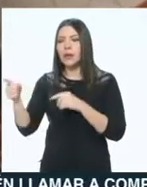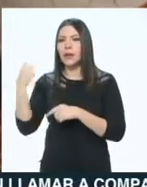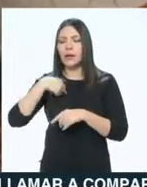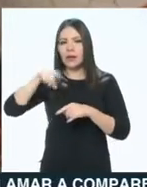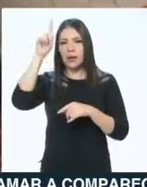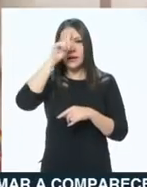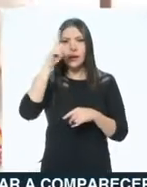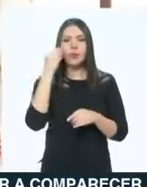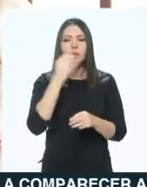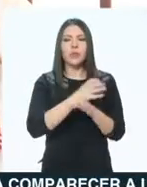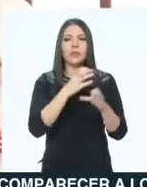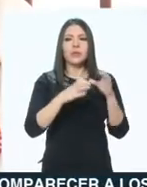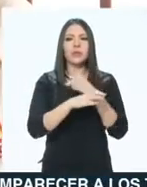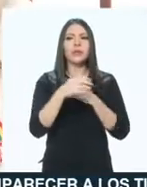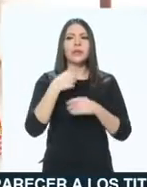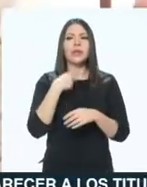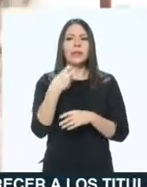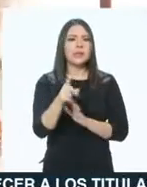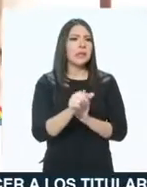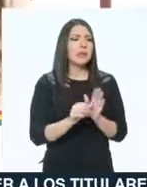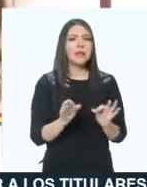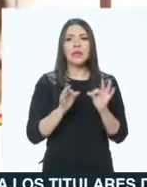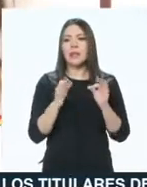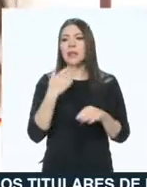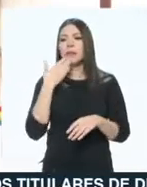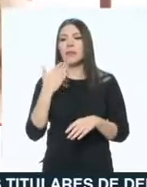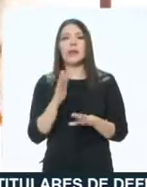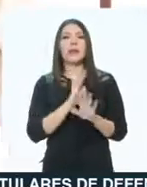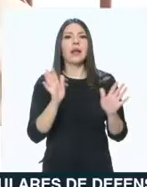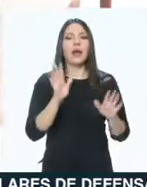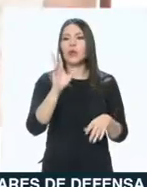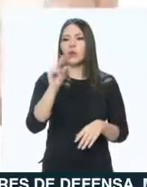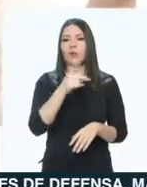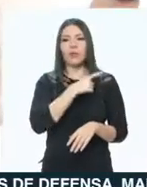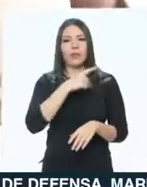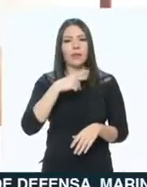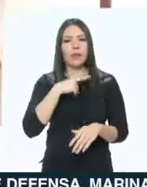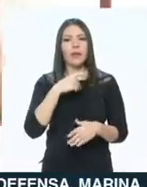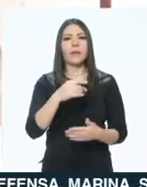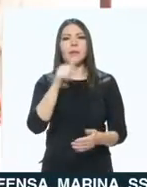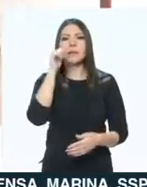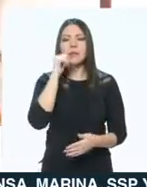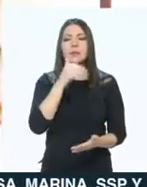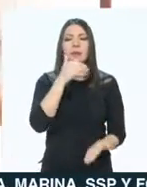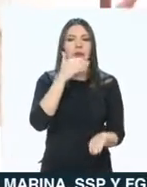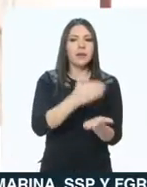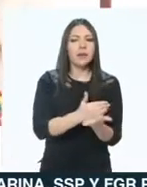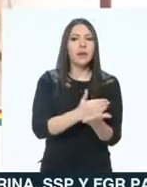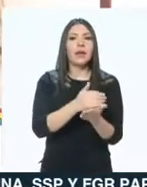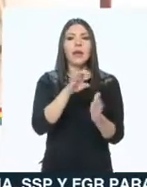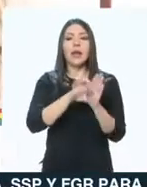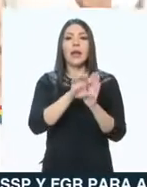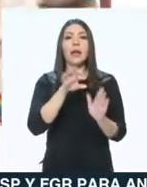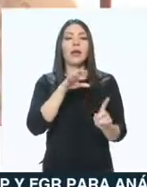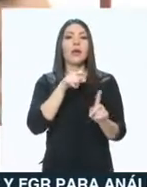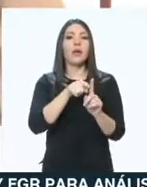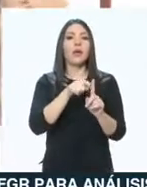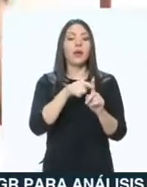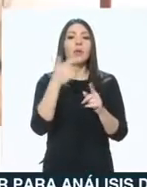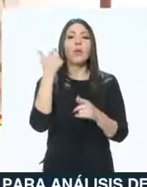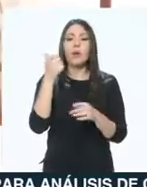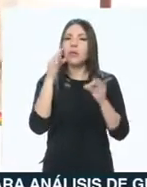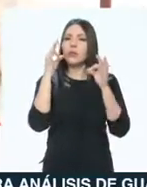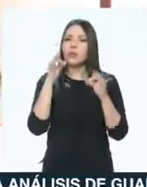no teníamos. O sea, era así, ay, este mes nos fue muy bien, ¡woo! ¿No? Pero no decíamos, tenemos que llegar a tal. Y no solo por llegar a un número,